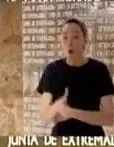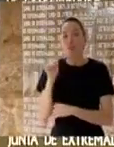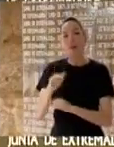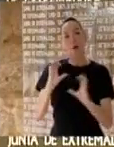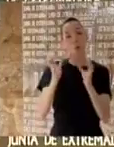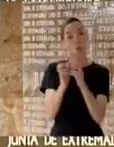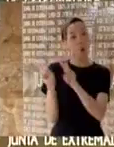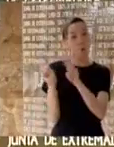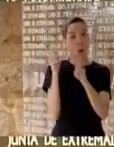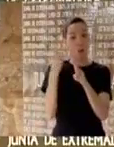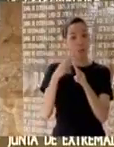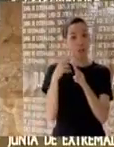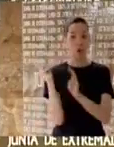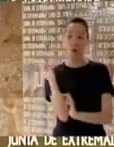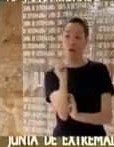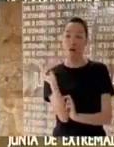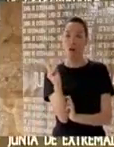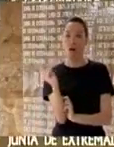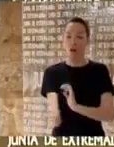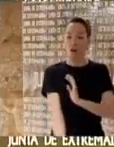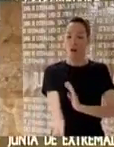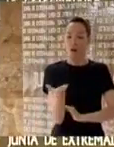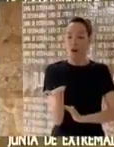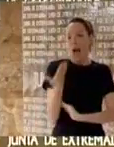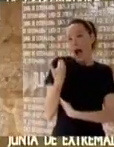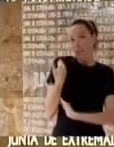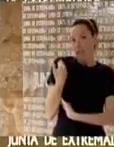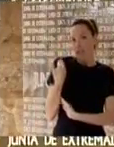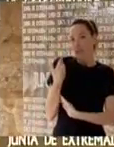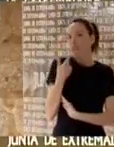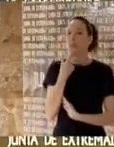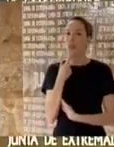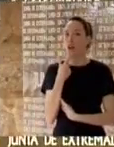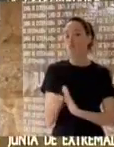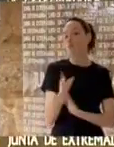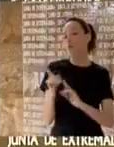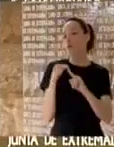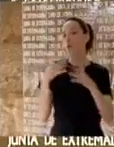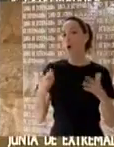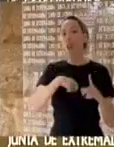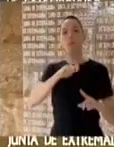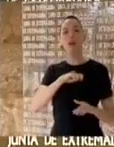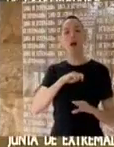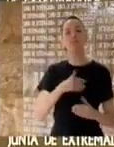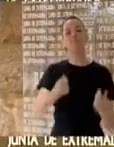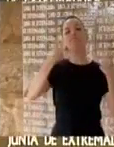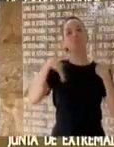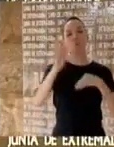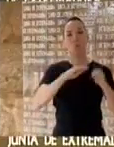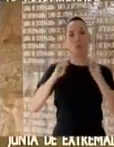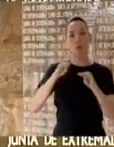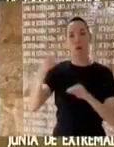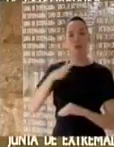reformar España simplemente se nieguen ya no a proponer, sino a debatir uno de los principales problemas que tiene nuestro